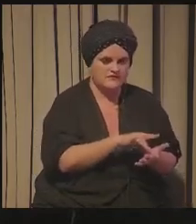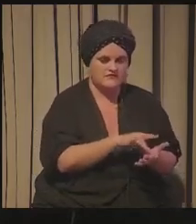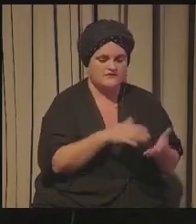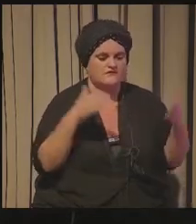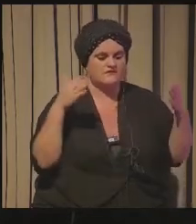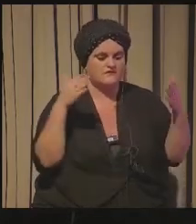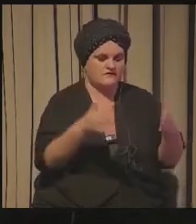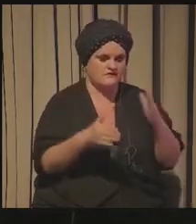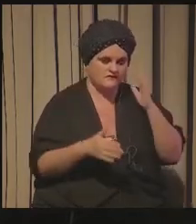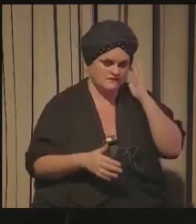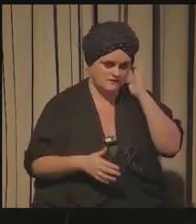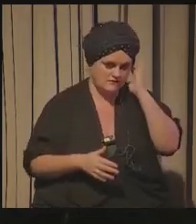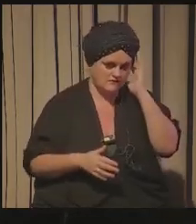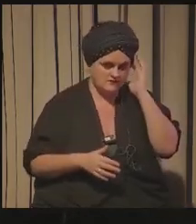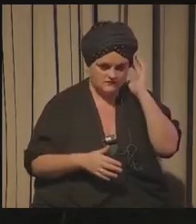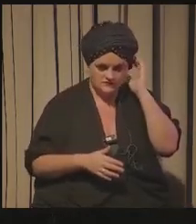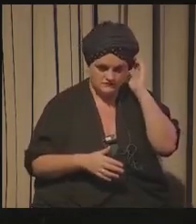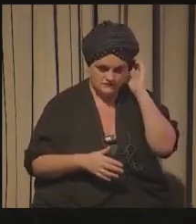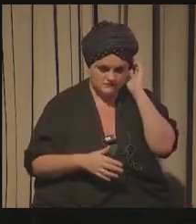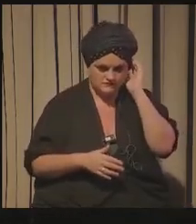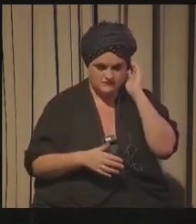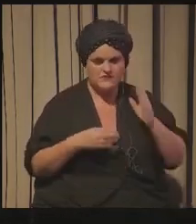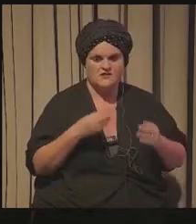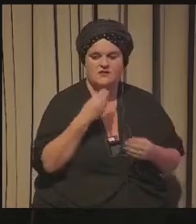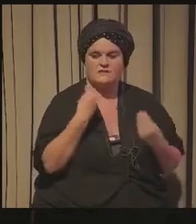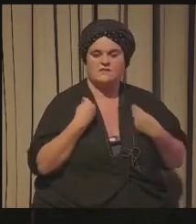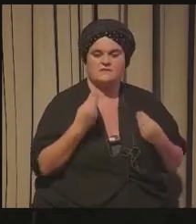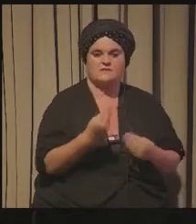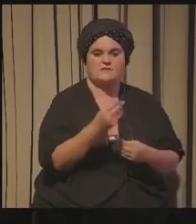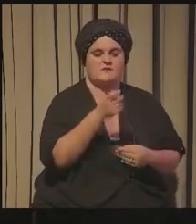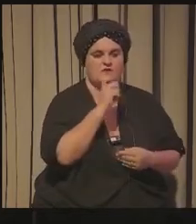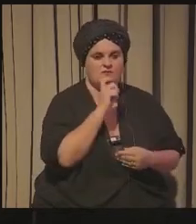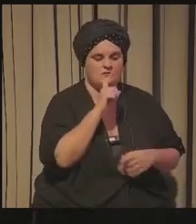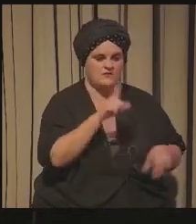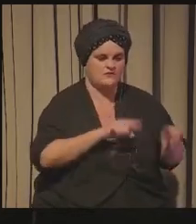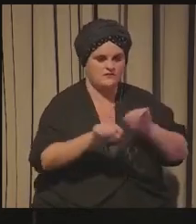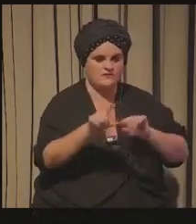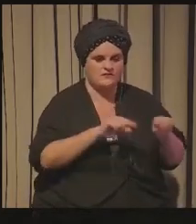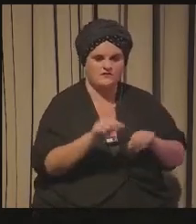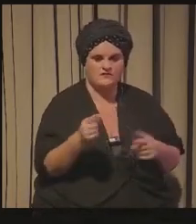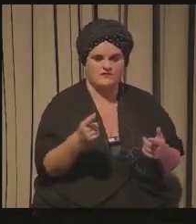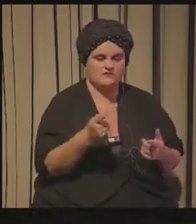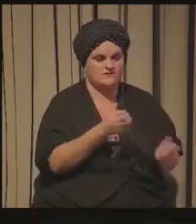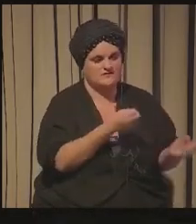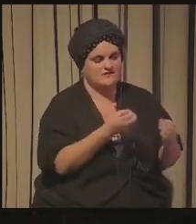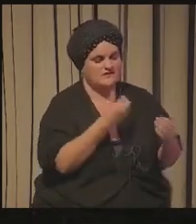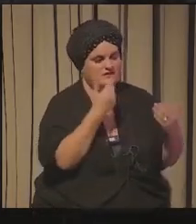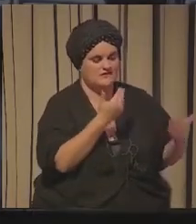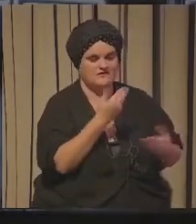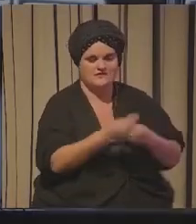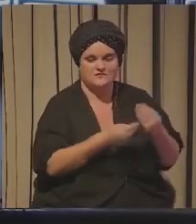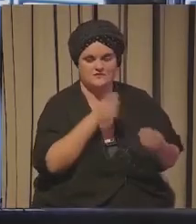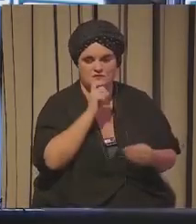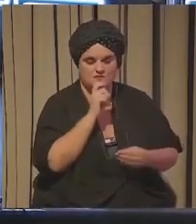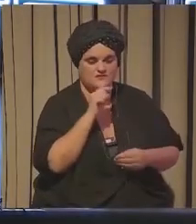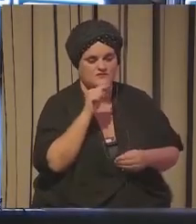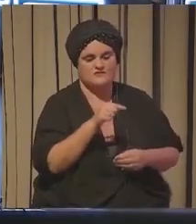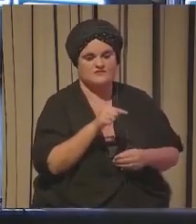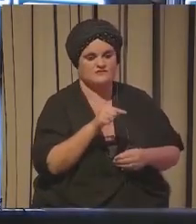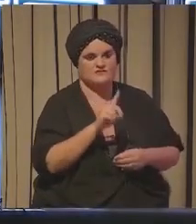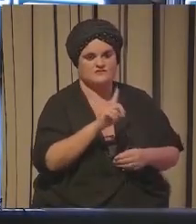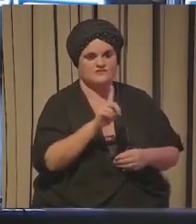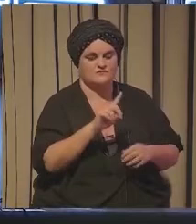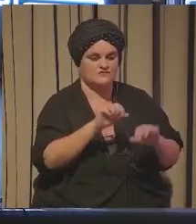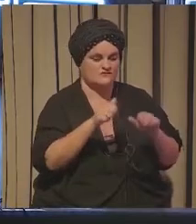que estar en qué hacemos con eso, cómo mejoramos la vida, cómo podemos tomar decisiones utilizando esa información. Y eso, desde luego, no es una